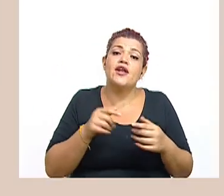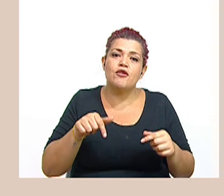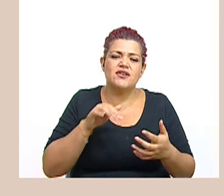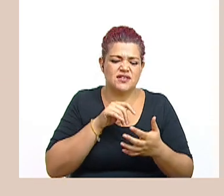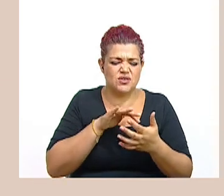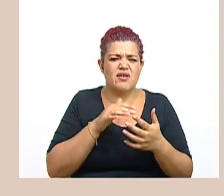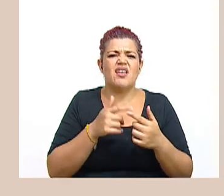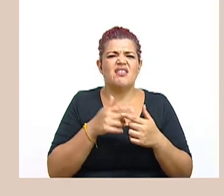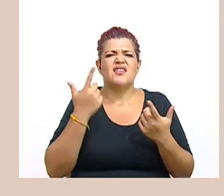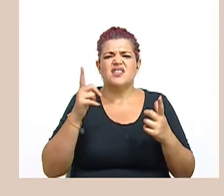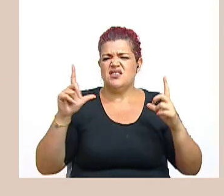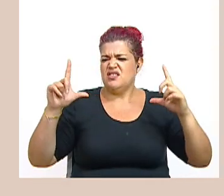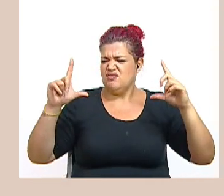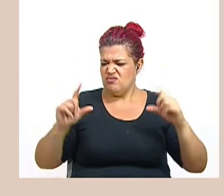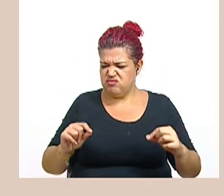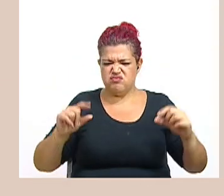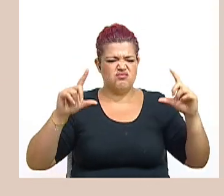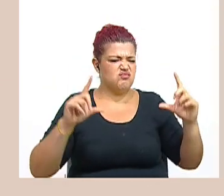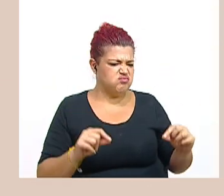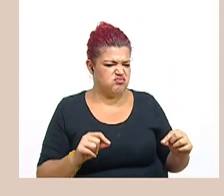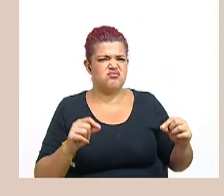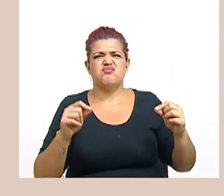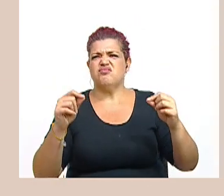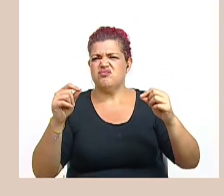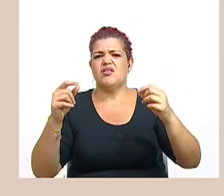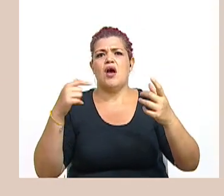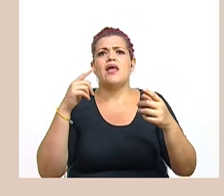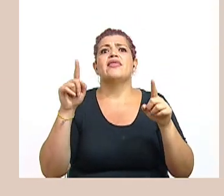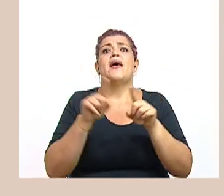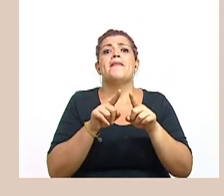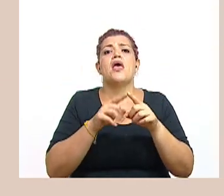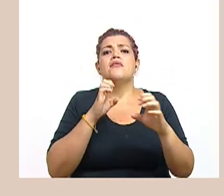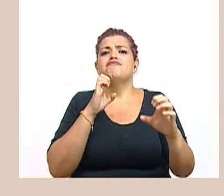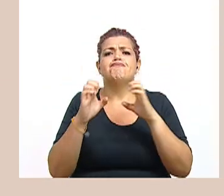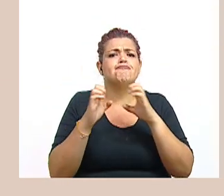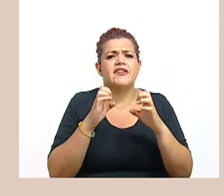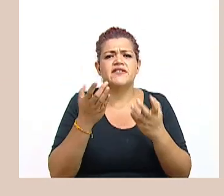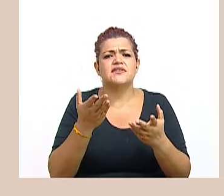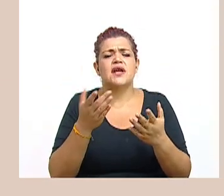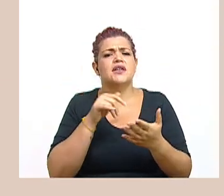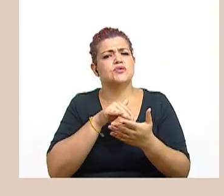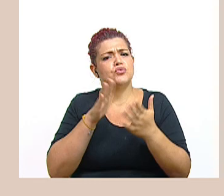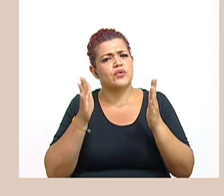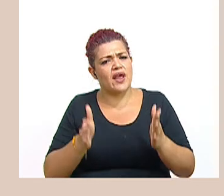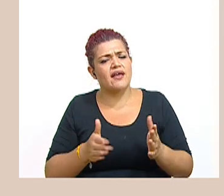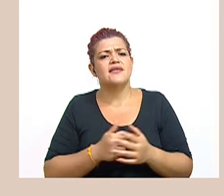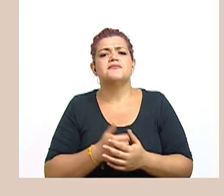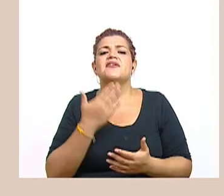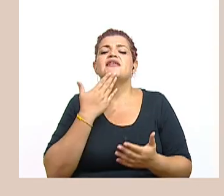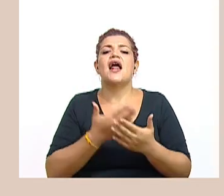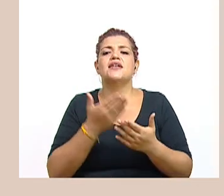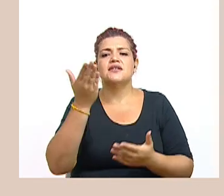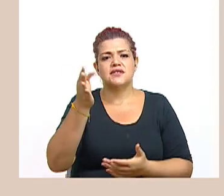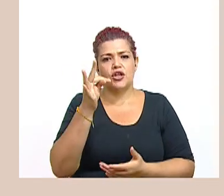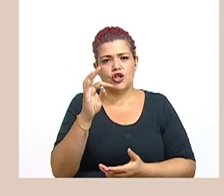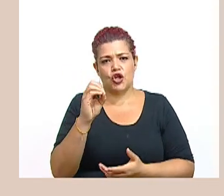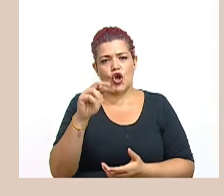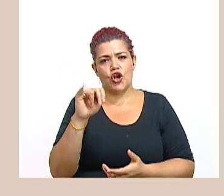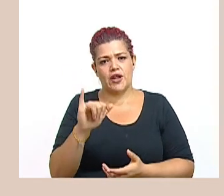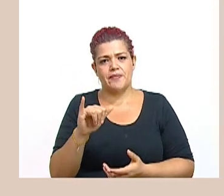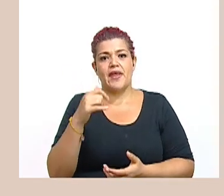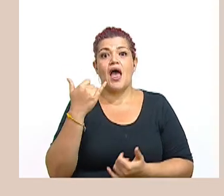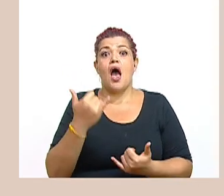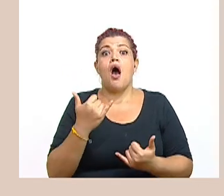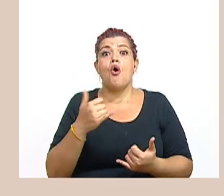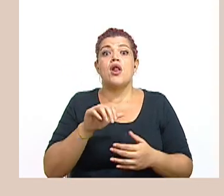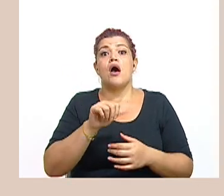huella ecológica, estamos entrevistando a alumnos del Colegio Dr. Ricardo Moreno Cañas. Muchas gracias a Tony. Vamos a tener ahora las palabras de